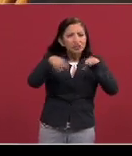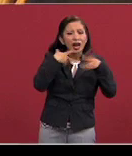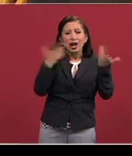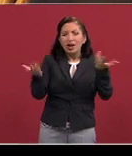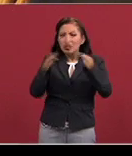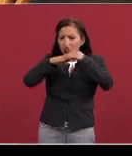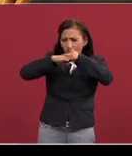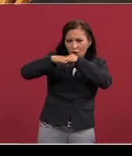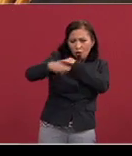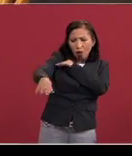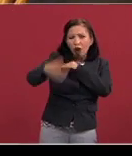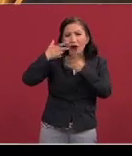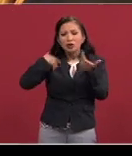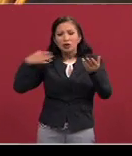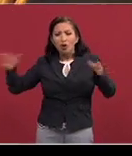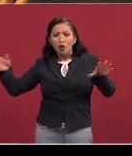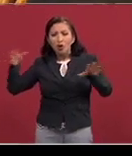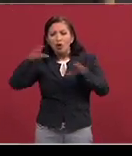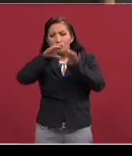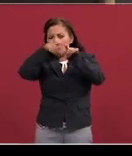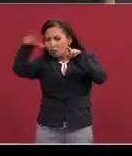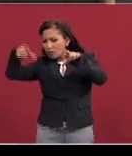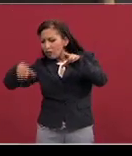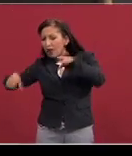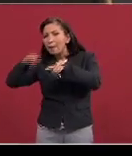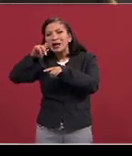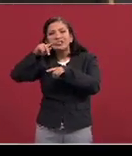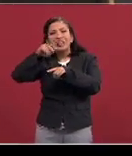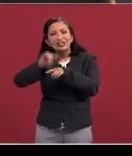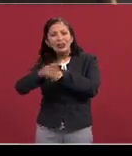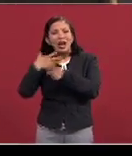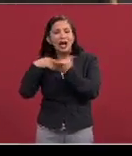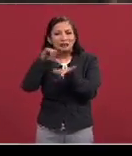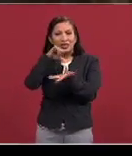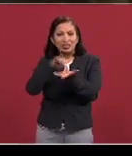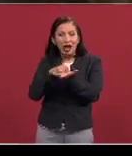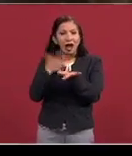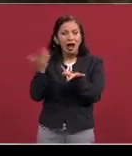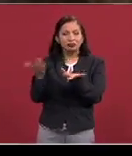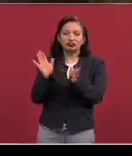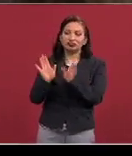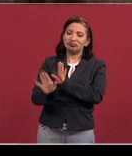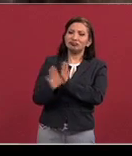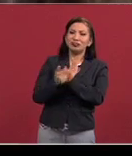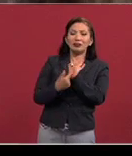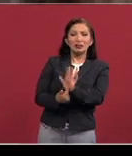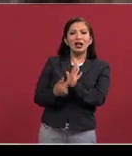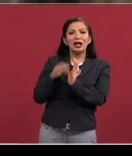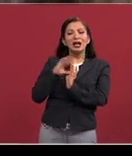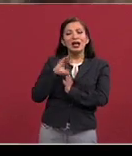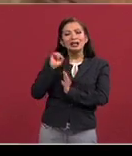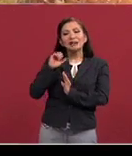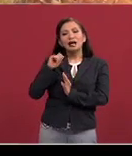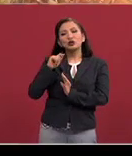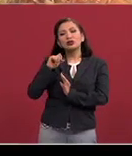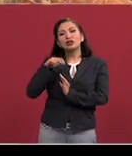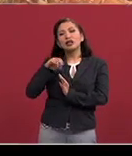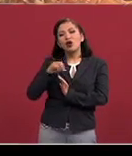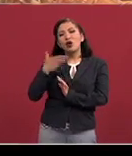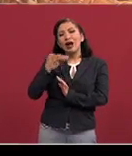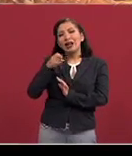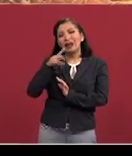los altiplanos, de su meseta central, nuestra patriótica meseta central representada por Saturnino Herrán,